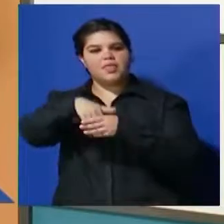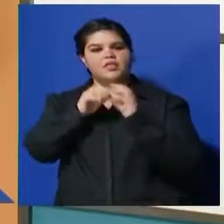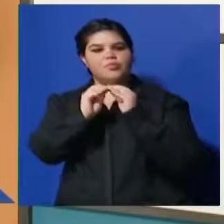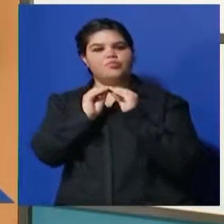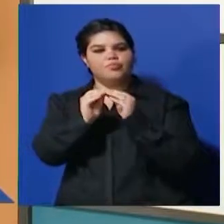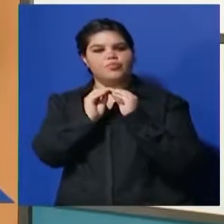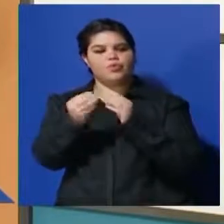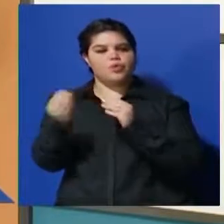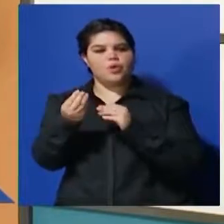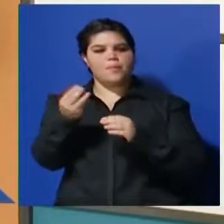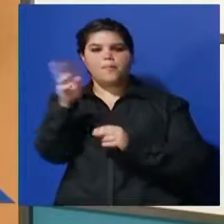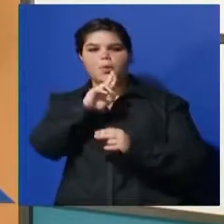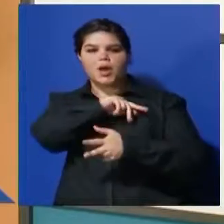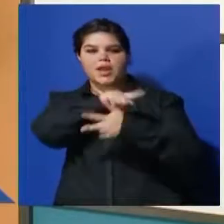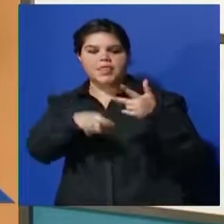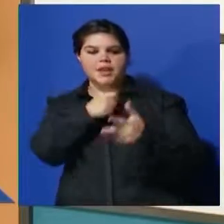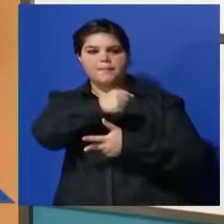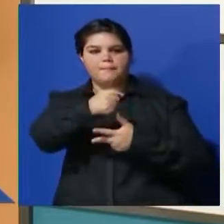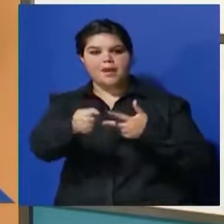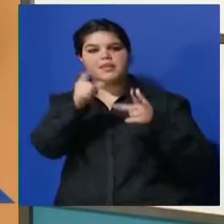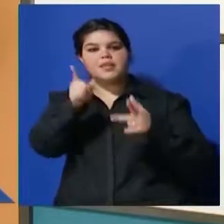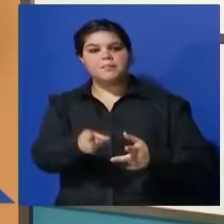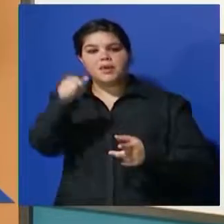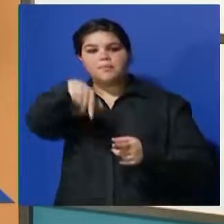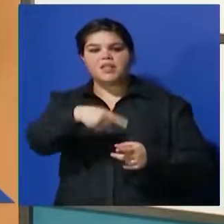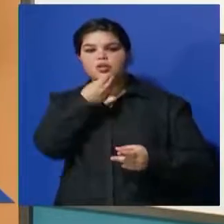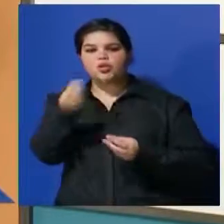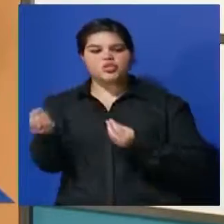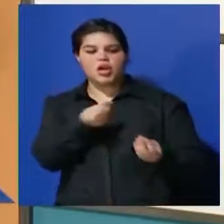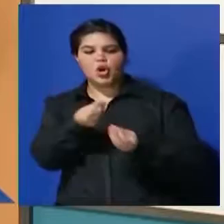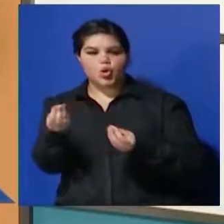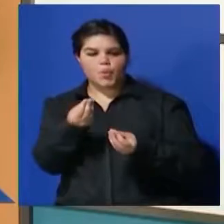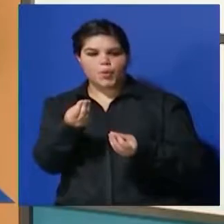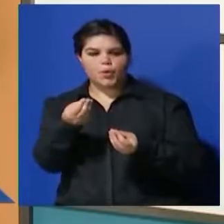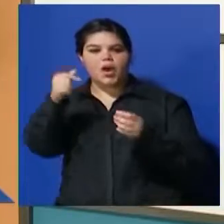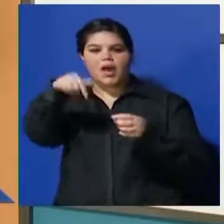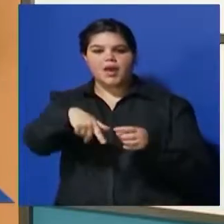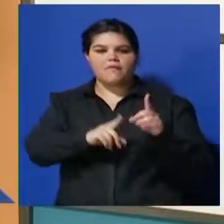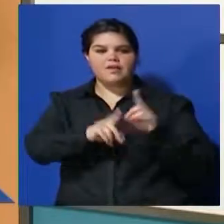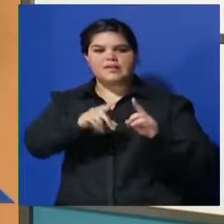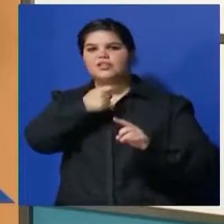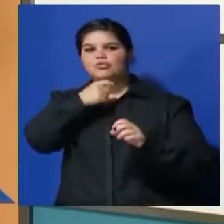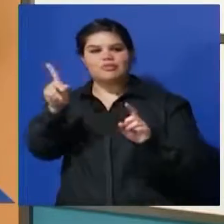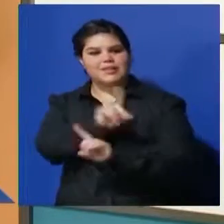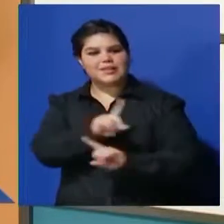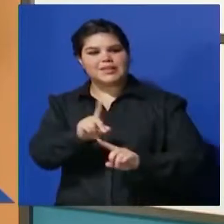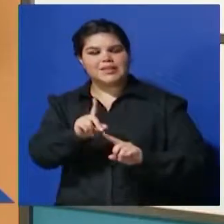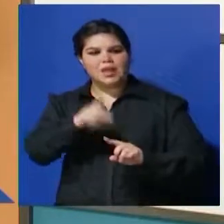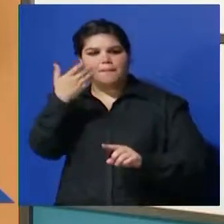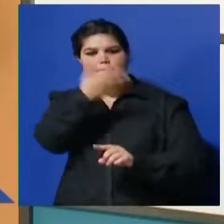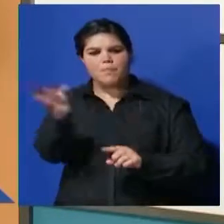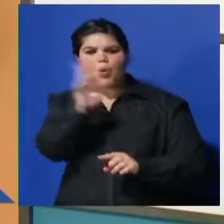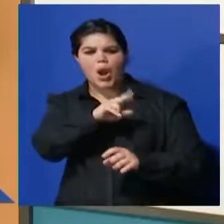tras estos últimos femicidios y la situación de Mendoza, puesta en un podio en donde no queremos estar por la cantidad de femicidios y situaciones de violencia de